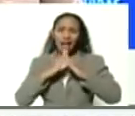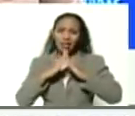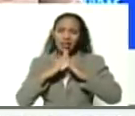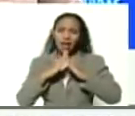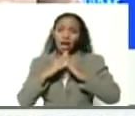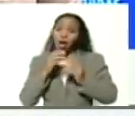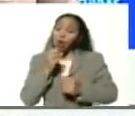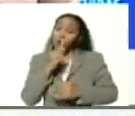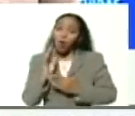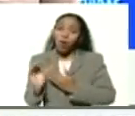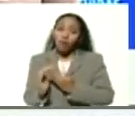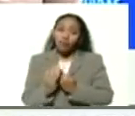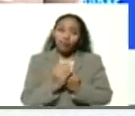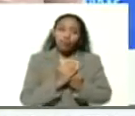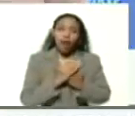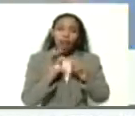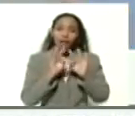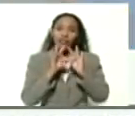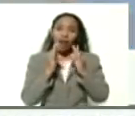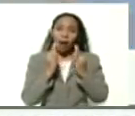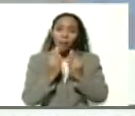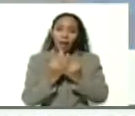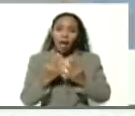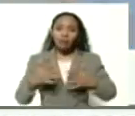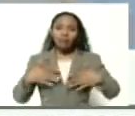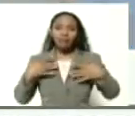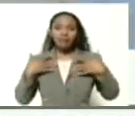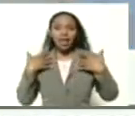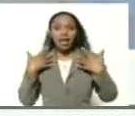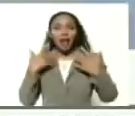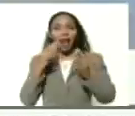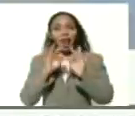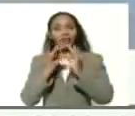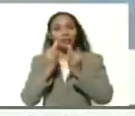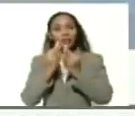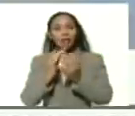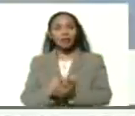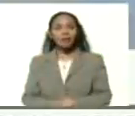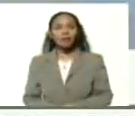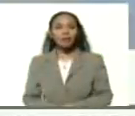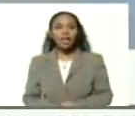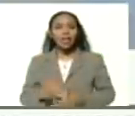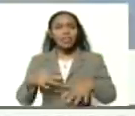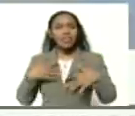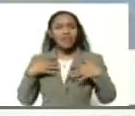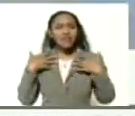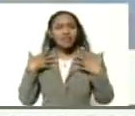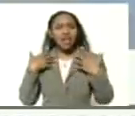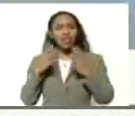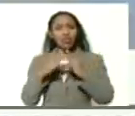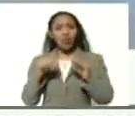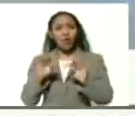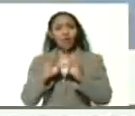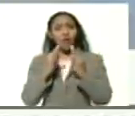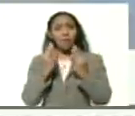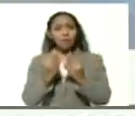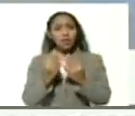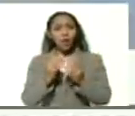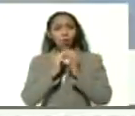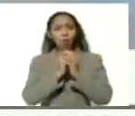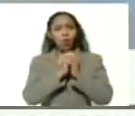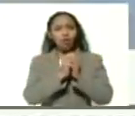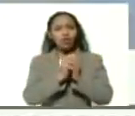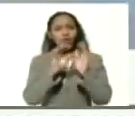el recogimiento en la familia, a disfrutar de la familia, disfrutar todos en familia, a la oración en